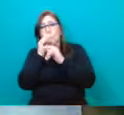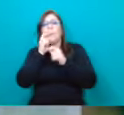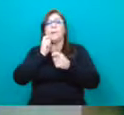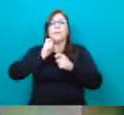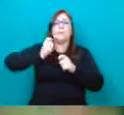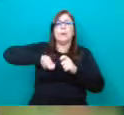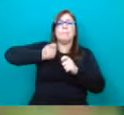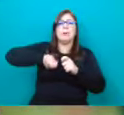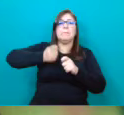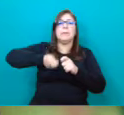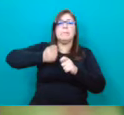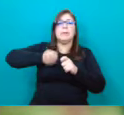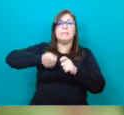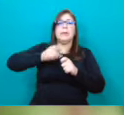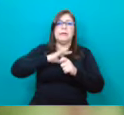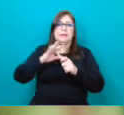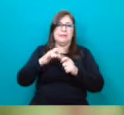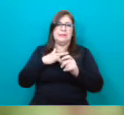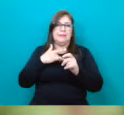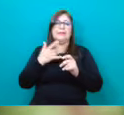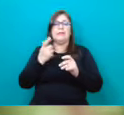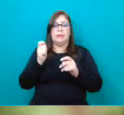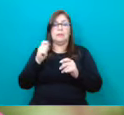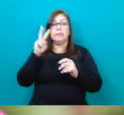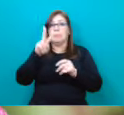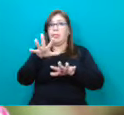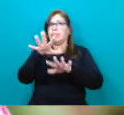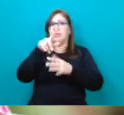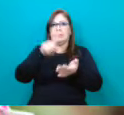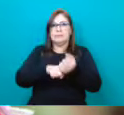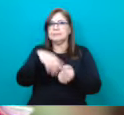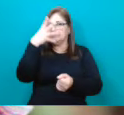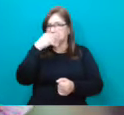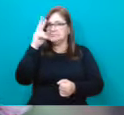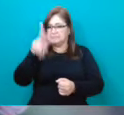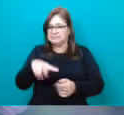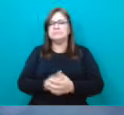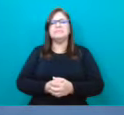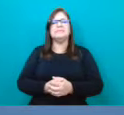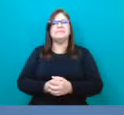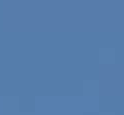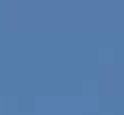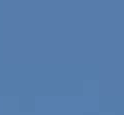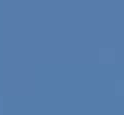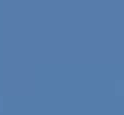flautas y tambores típicos de la región. Impresionante y espectacular, ¿no lo crees?